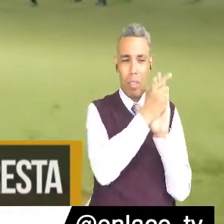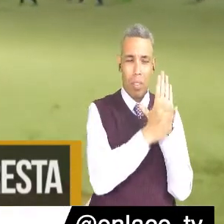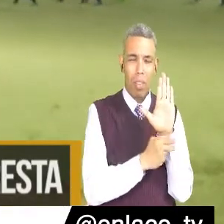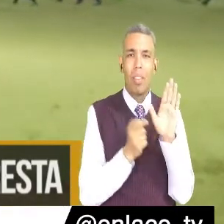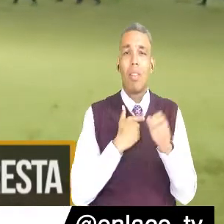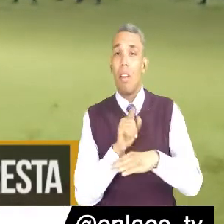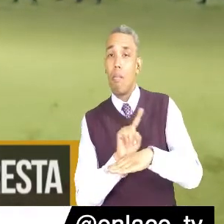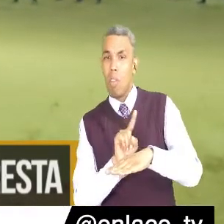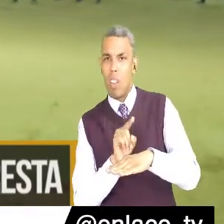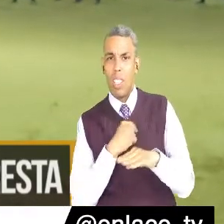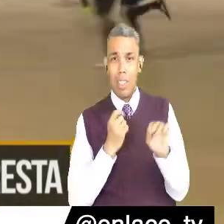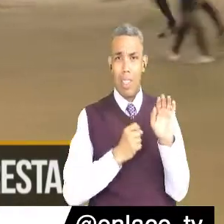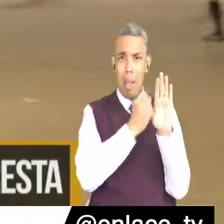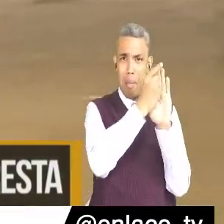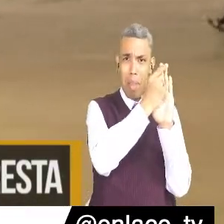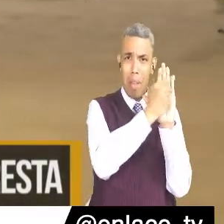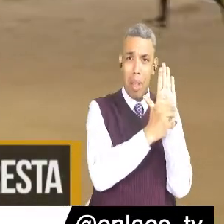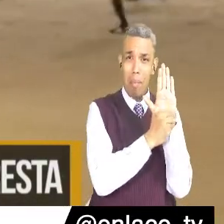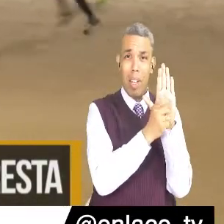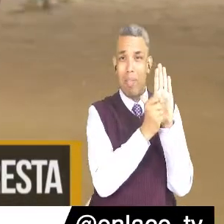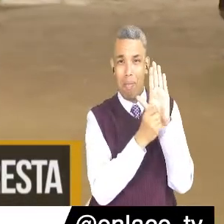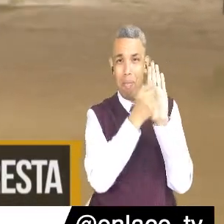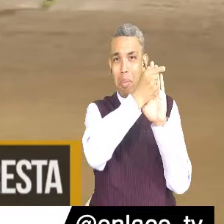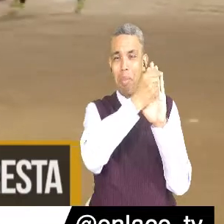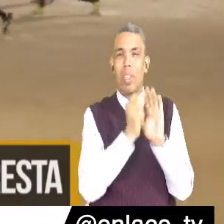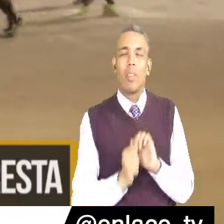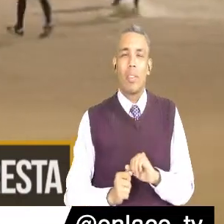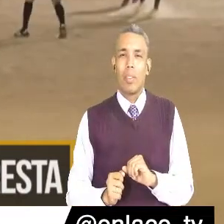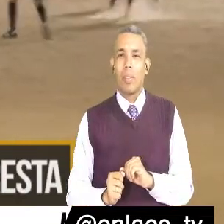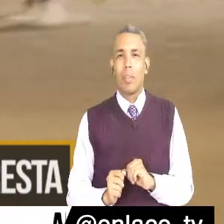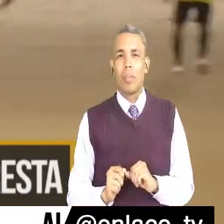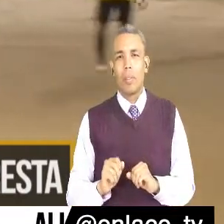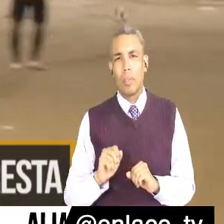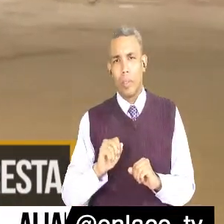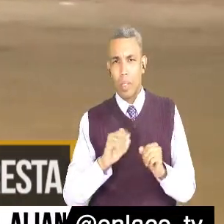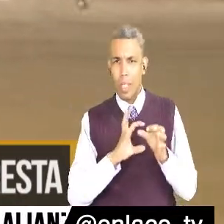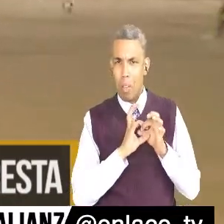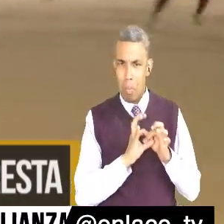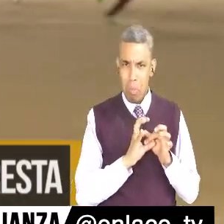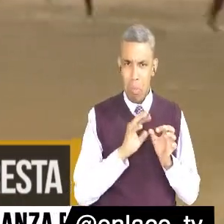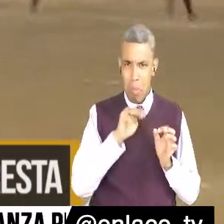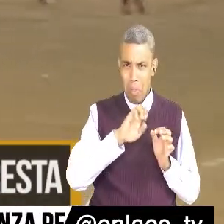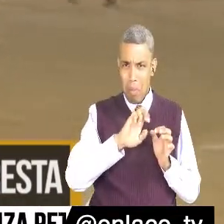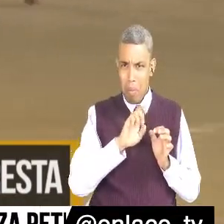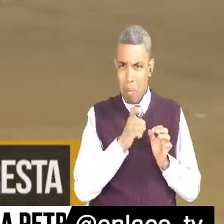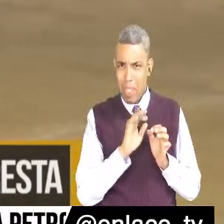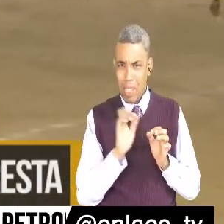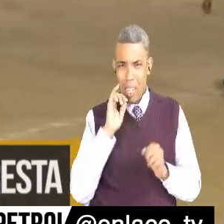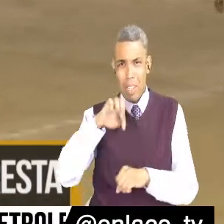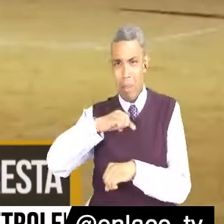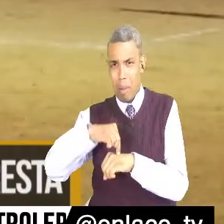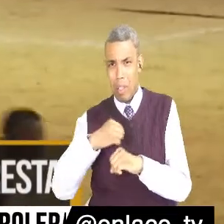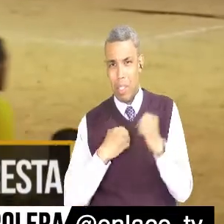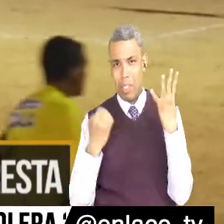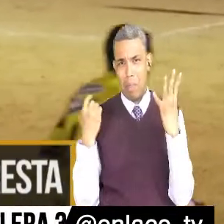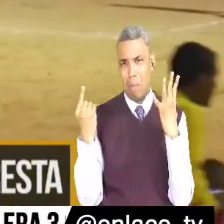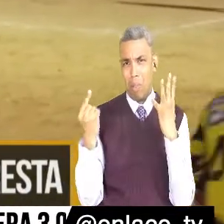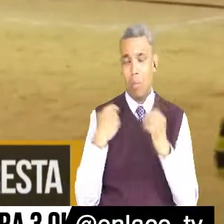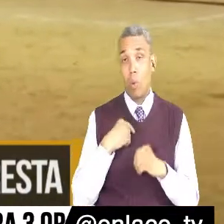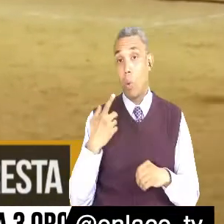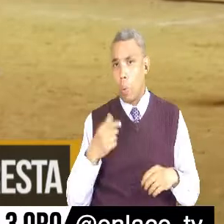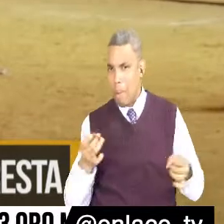Floresta. El clásico de este fin de semana entre Unión Magdalena y el Parnaso lo ganó Unión Magdalena 4-1, un buen